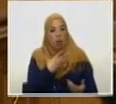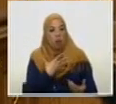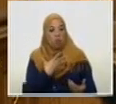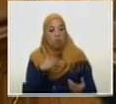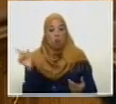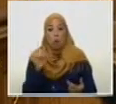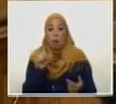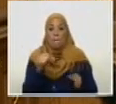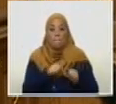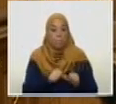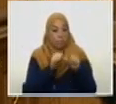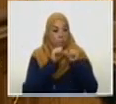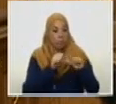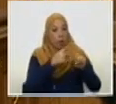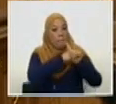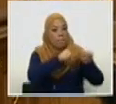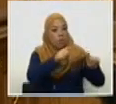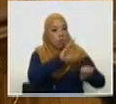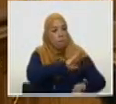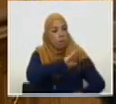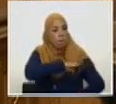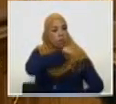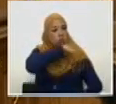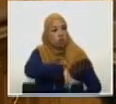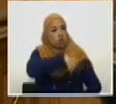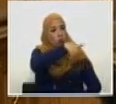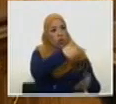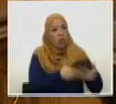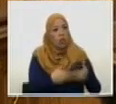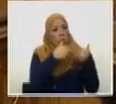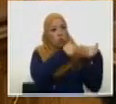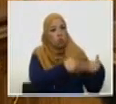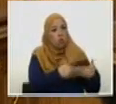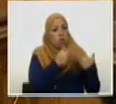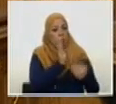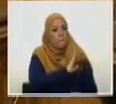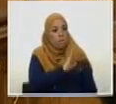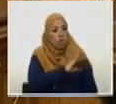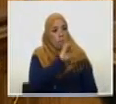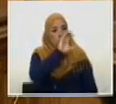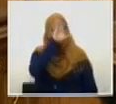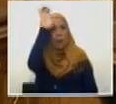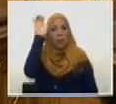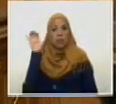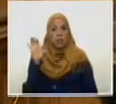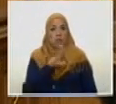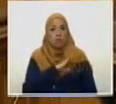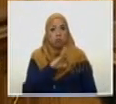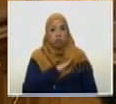se detienen a mirar hacia atrás o a mirar hacia adentro de lo que está ocurriendo en sus propias naciones.